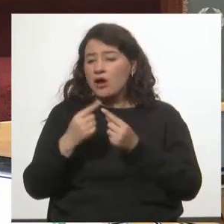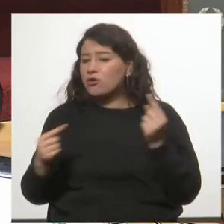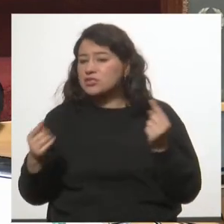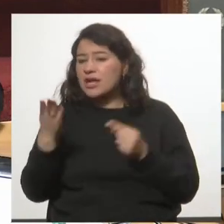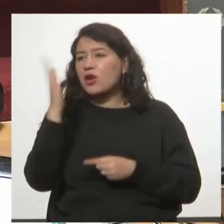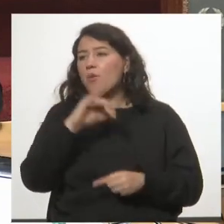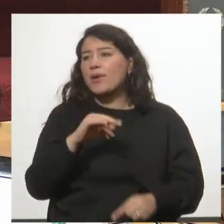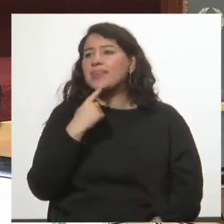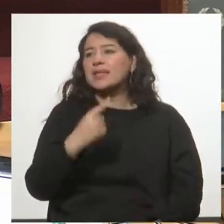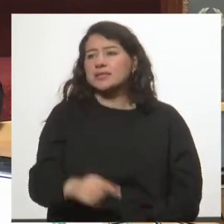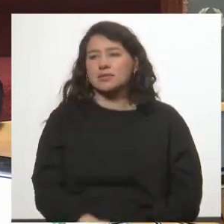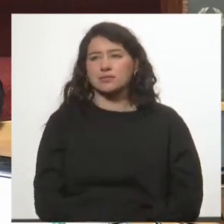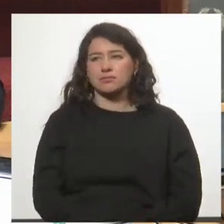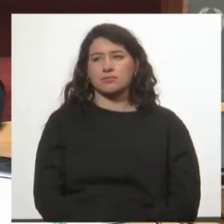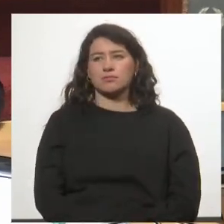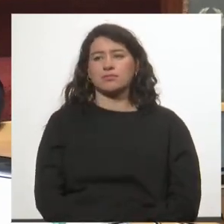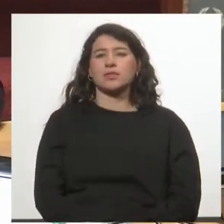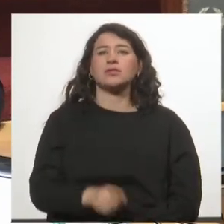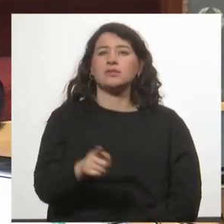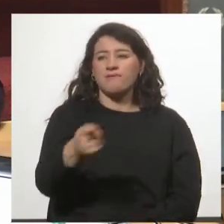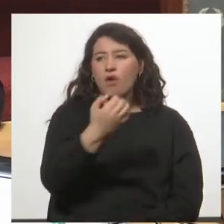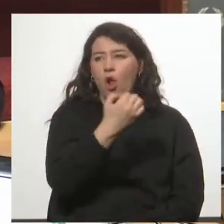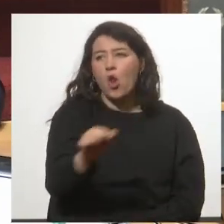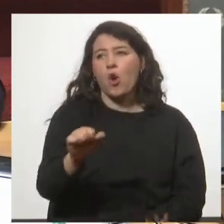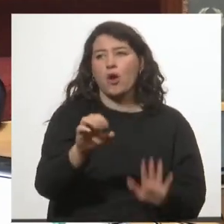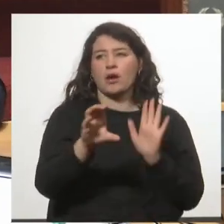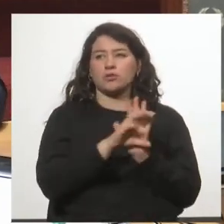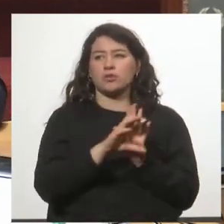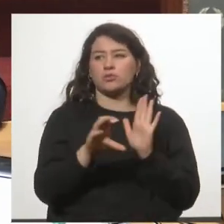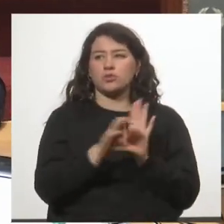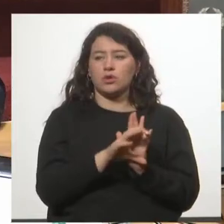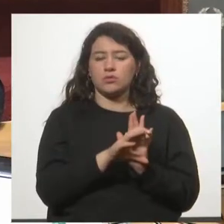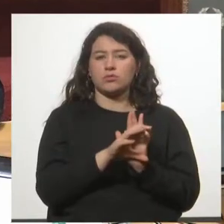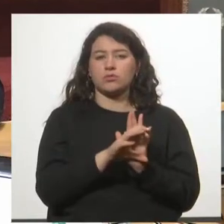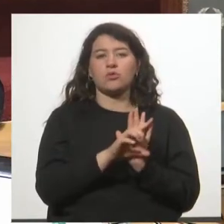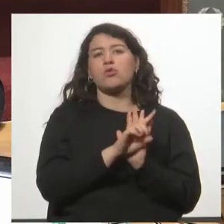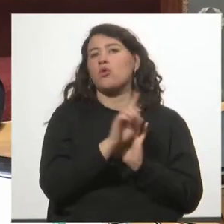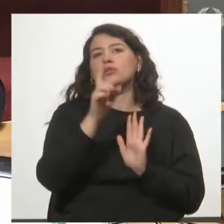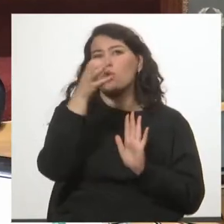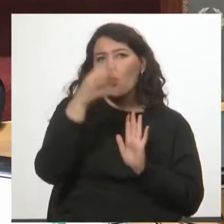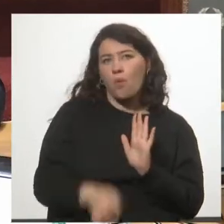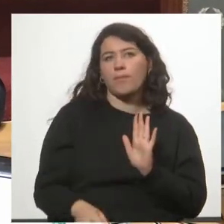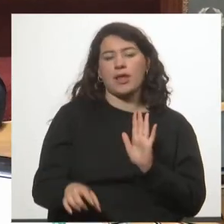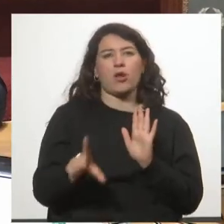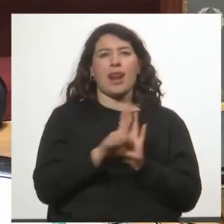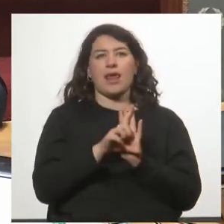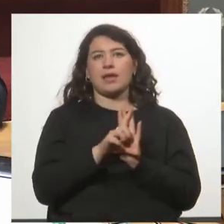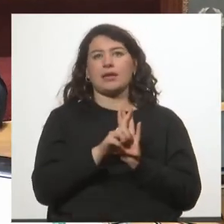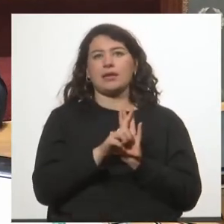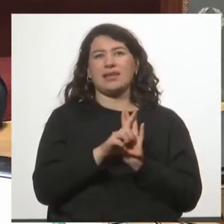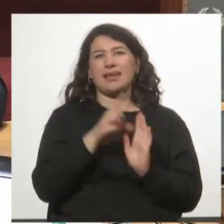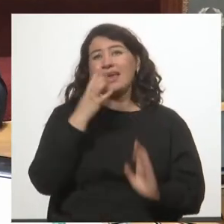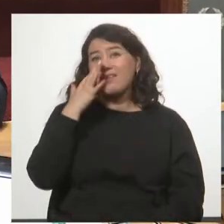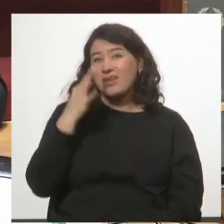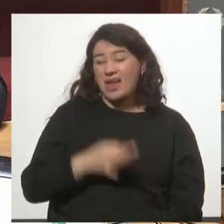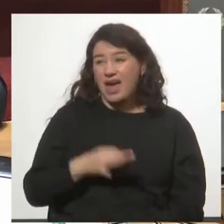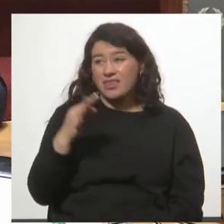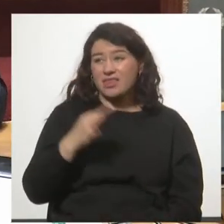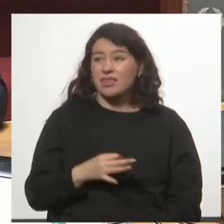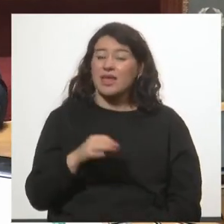justificar que se violó la constitución que se incumplió con la ley y que realmente